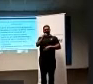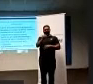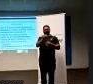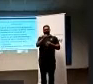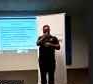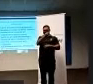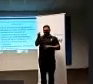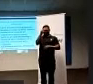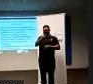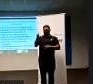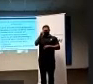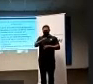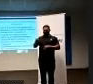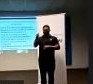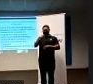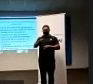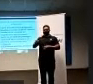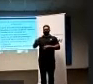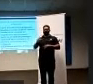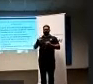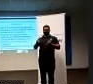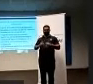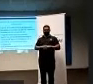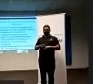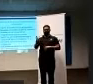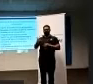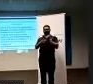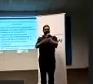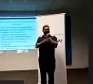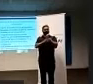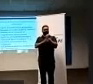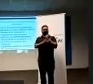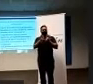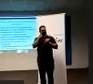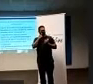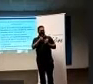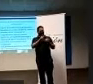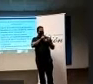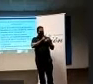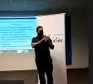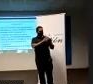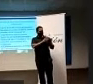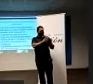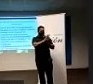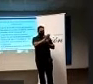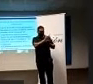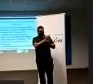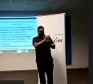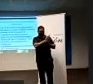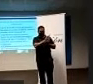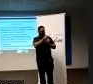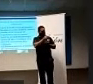binomio madre-hijo por parte del ginecólogo o médico que sigue el embarazo y con el pertinente consentimiento de la embarazada.